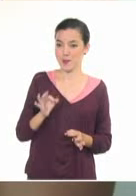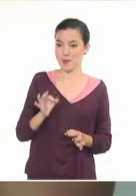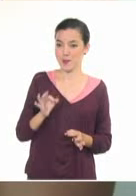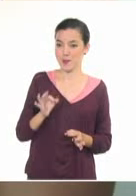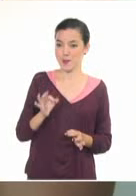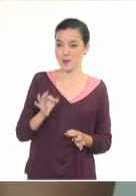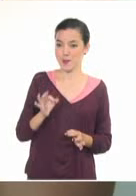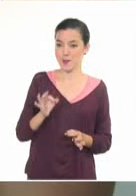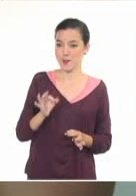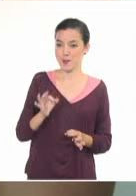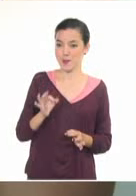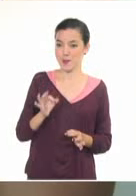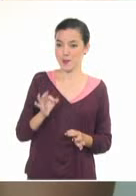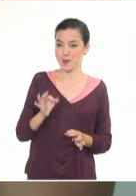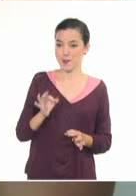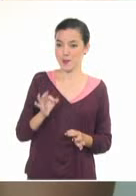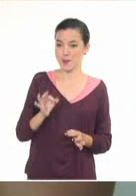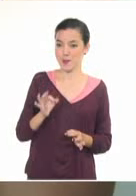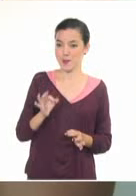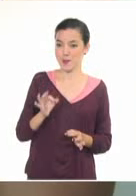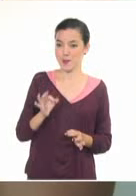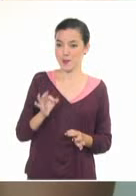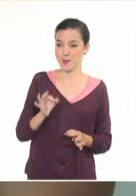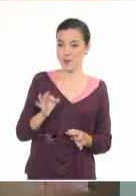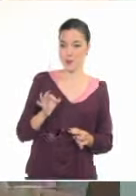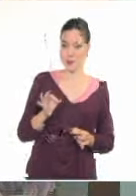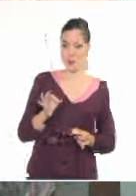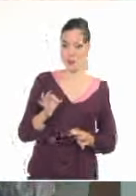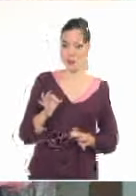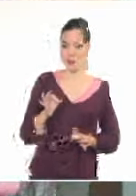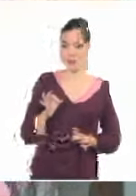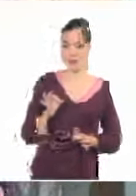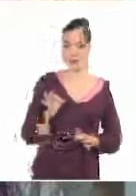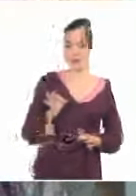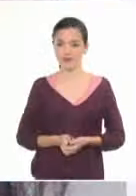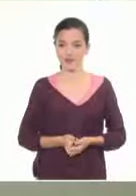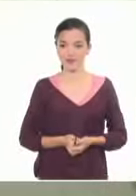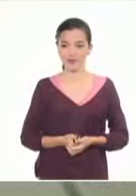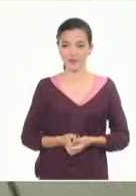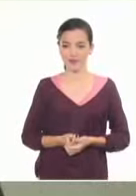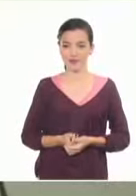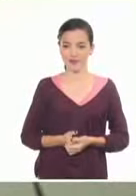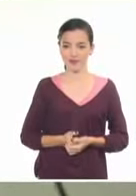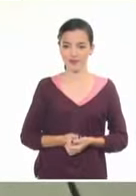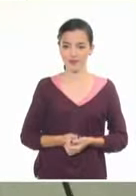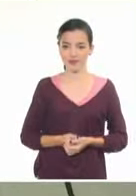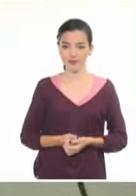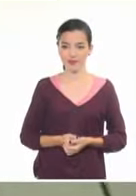Canal Cubano de Noticias.